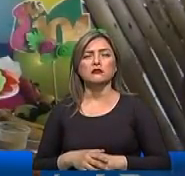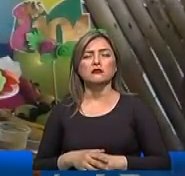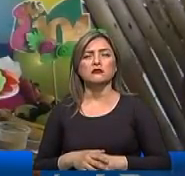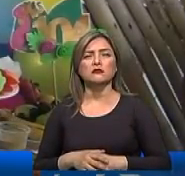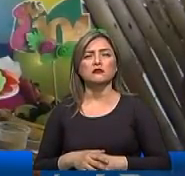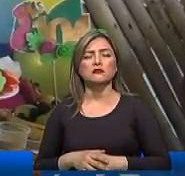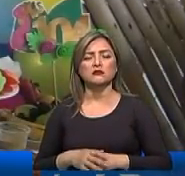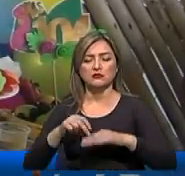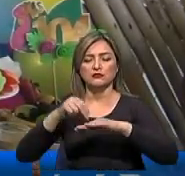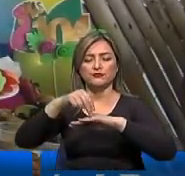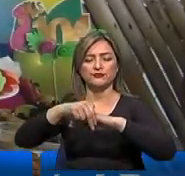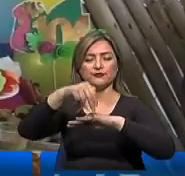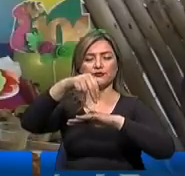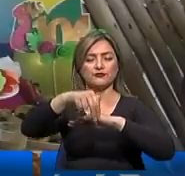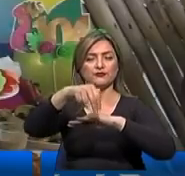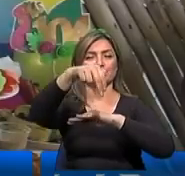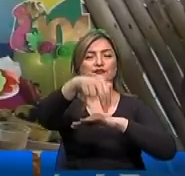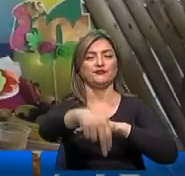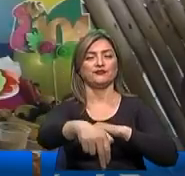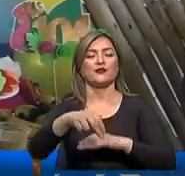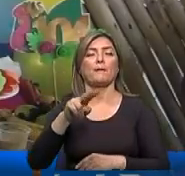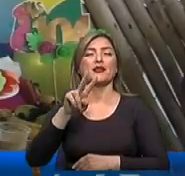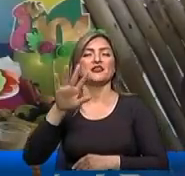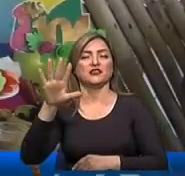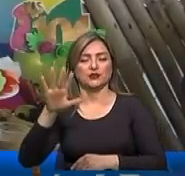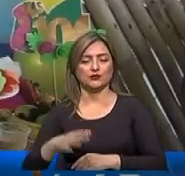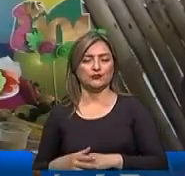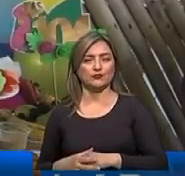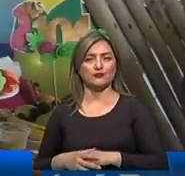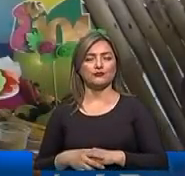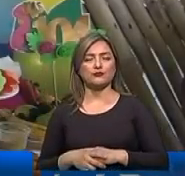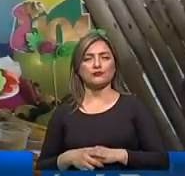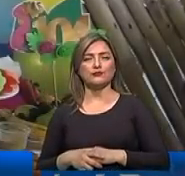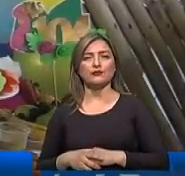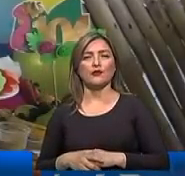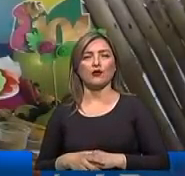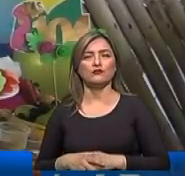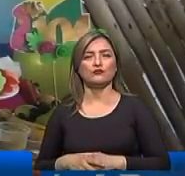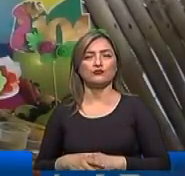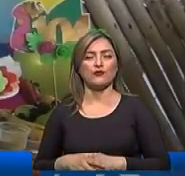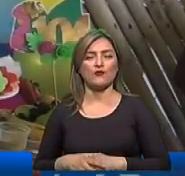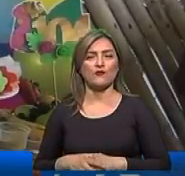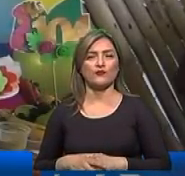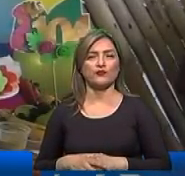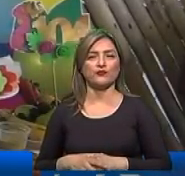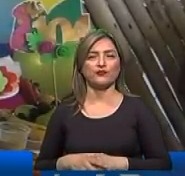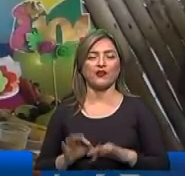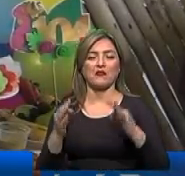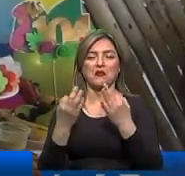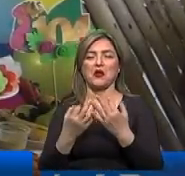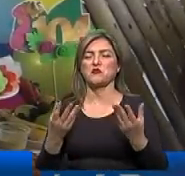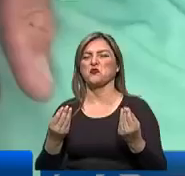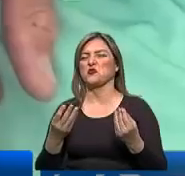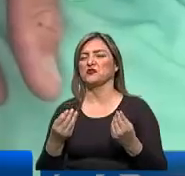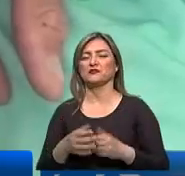Hay alrededor de unos 25 tataranietos, ¿sí? Entonces, como usted puede escuchar, es larga la herencia que ella